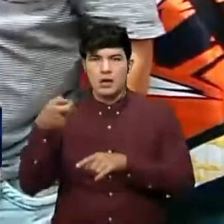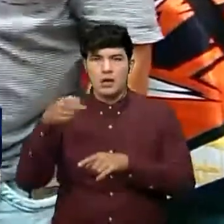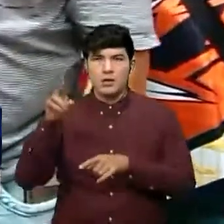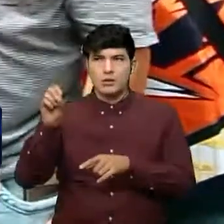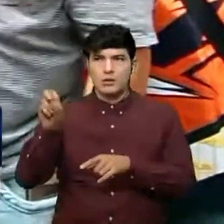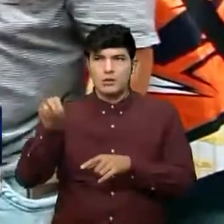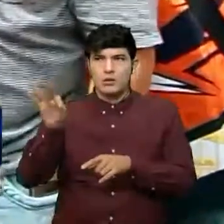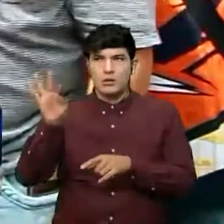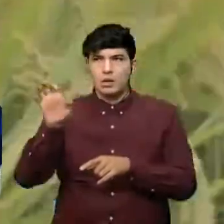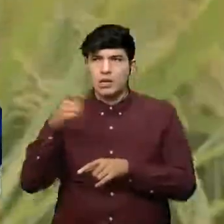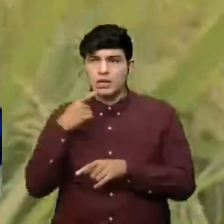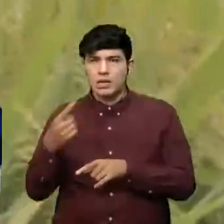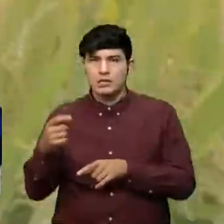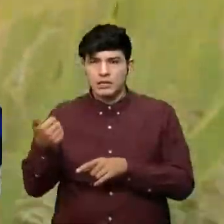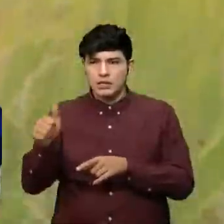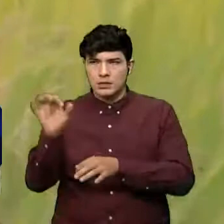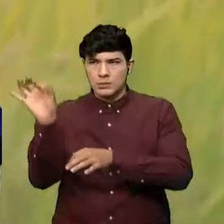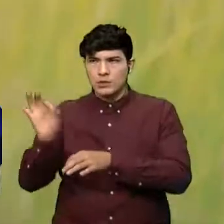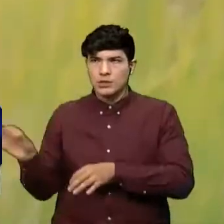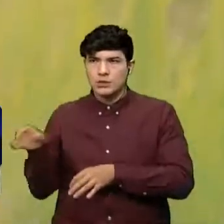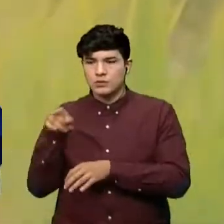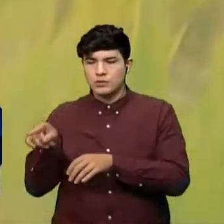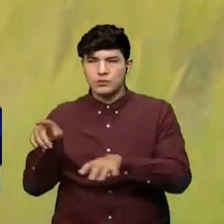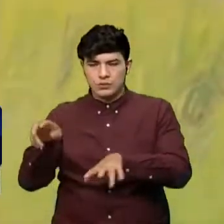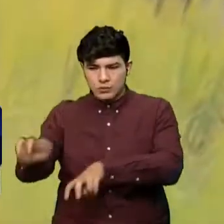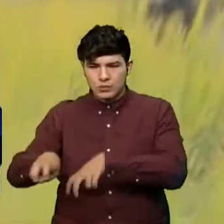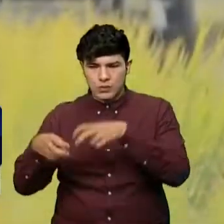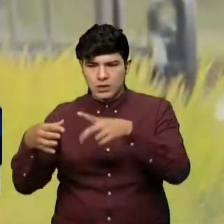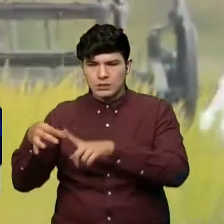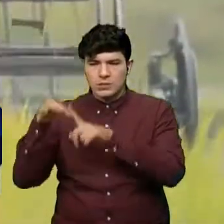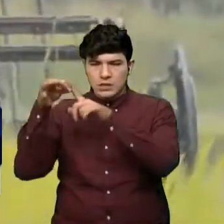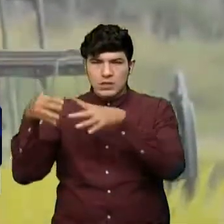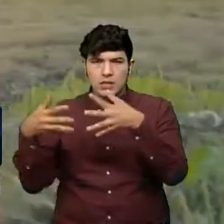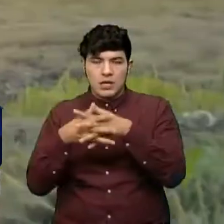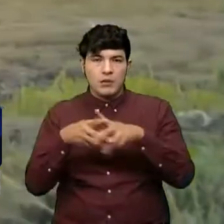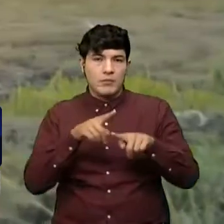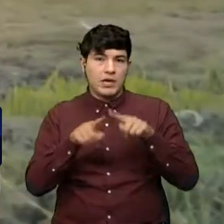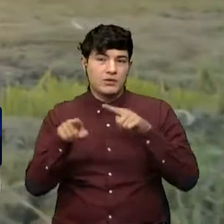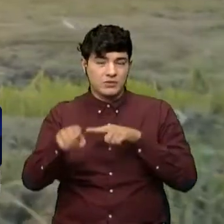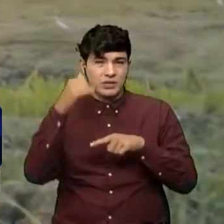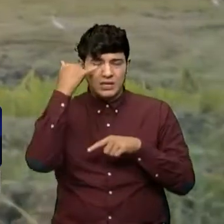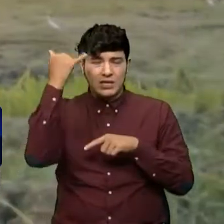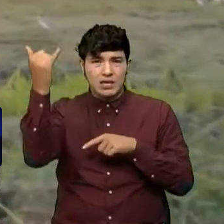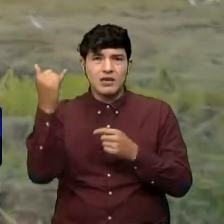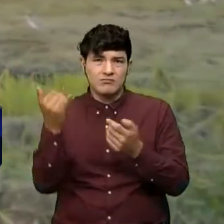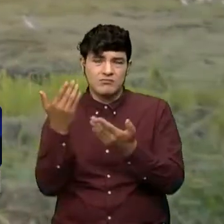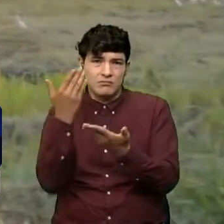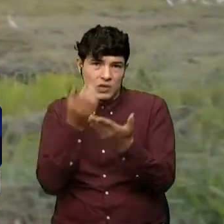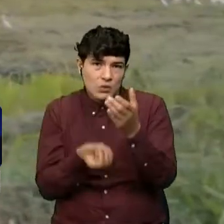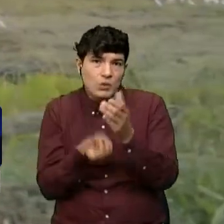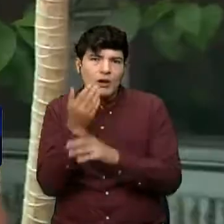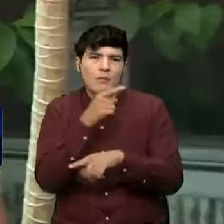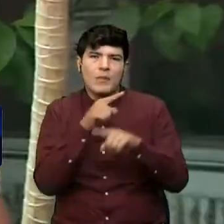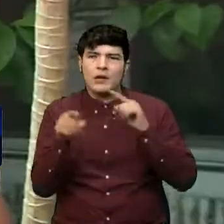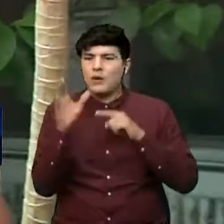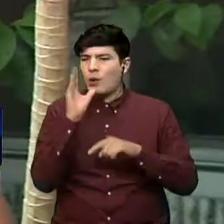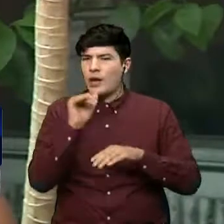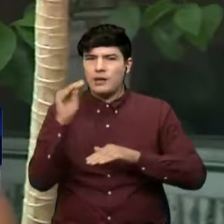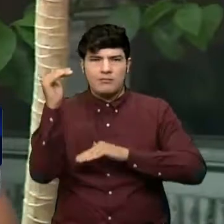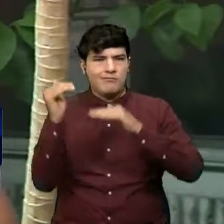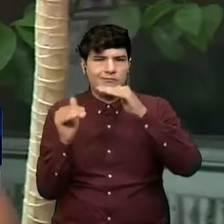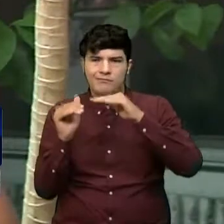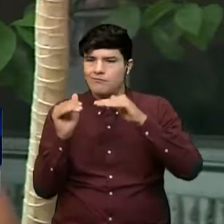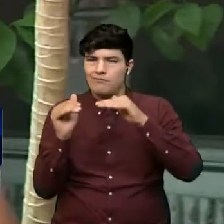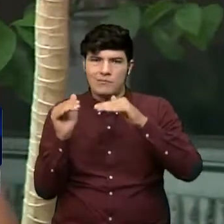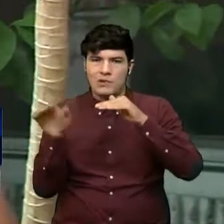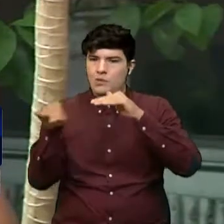que solo el 10% de los productores cultivan esta especialidad y, aunque la iniciativa es nueva, afirma que no hay equidad económica a los sembradores. Donde se